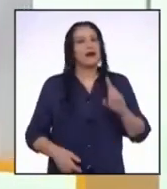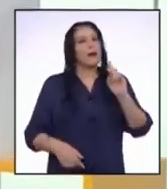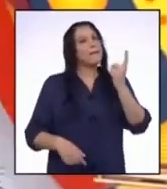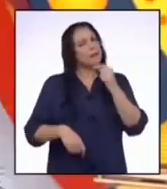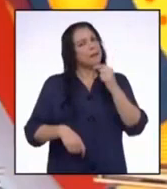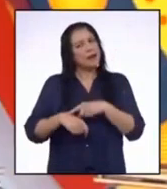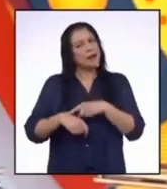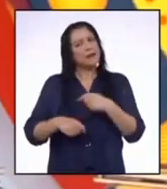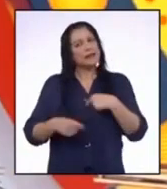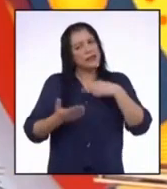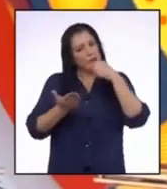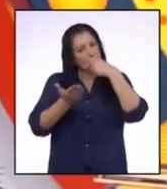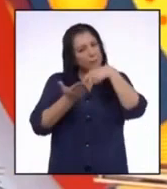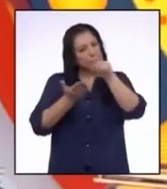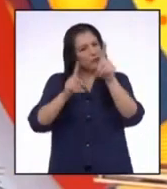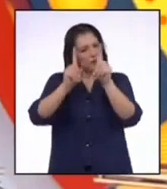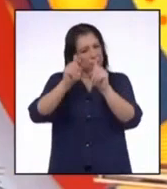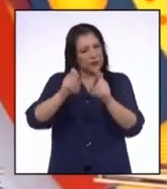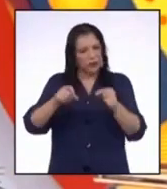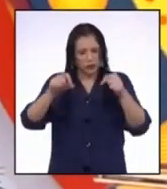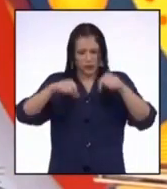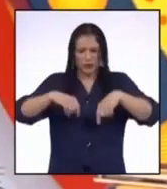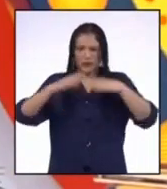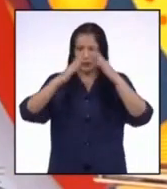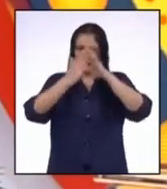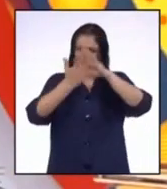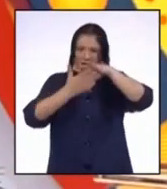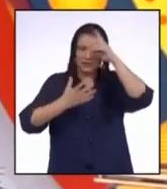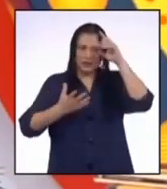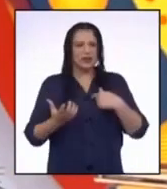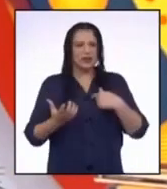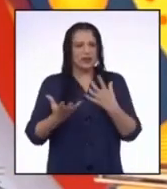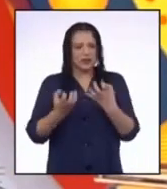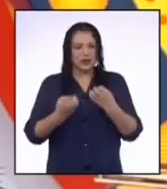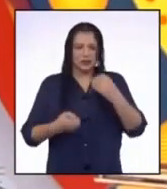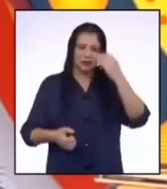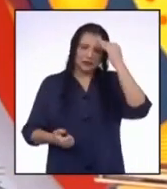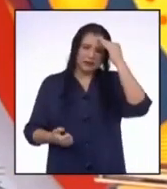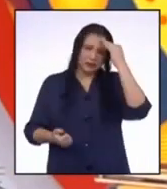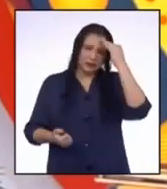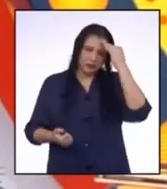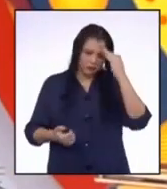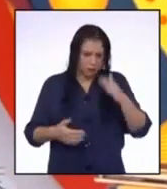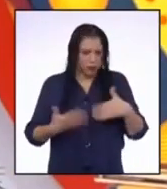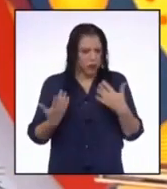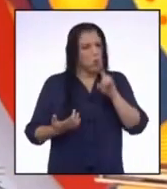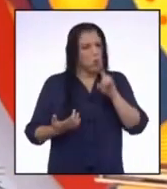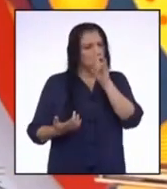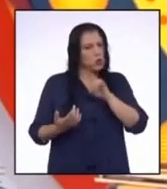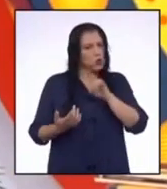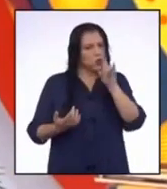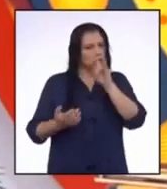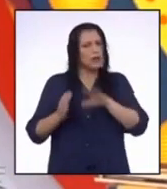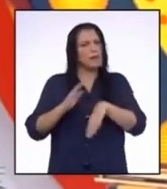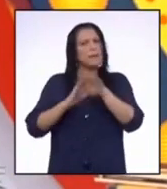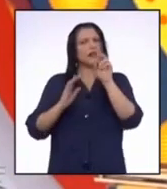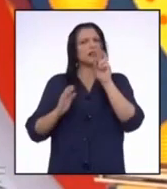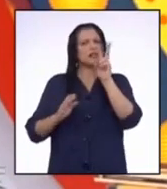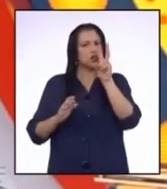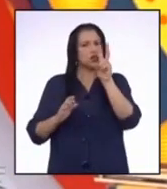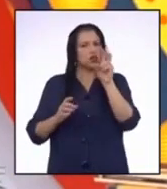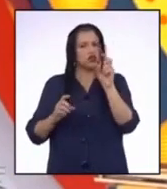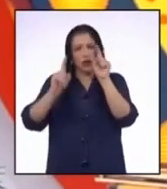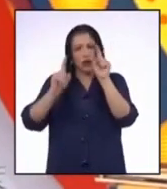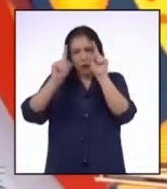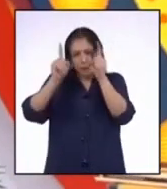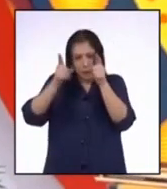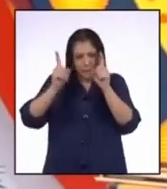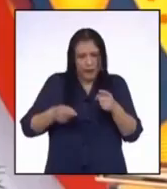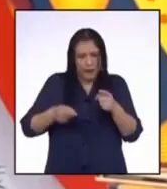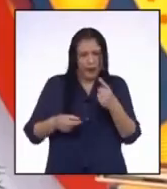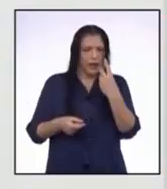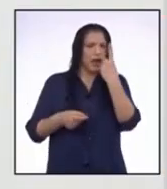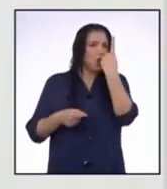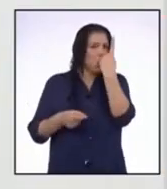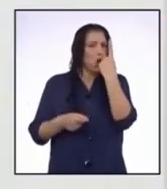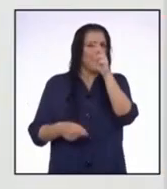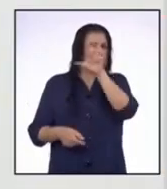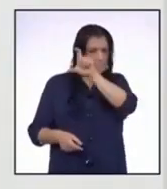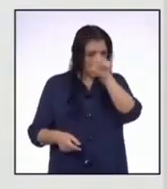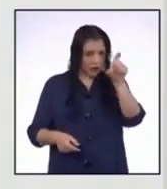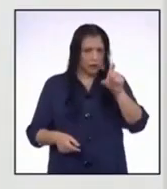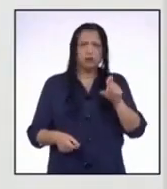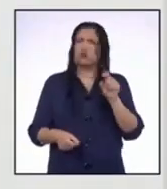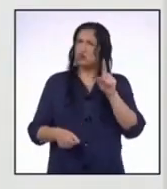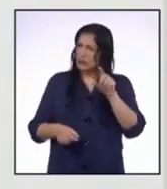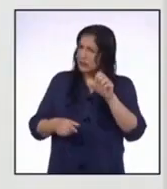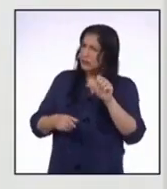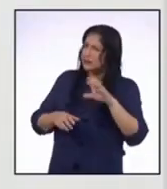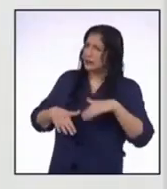vez que mando una pregunta al programa. Quiero saber si puedo utilizar más de 2 citas en un solo párrafo. Gracias.